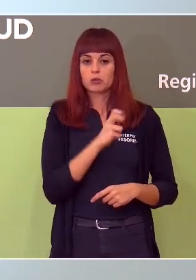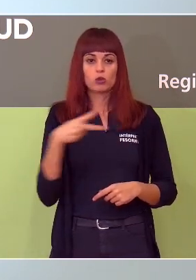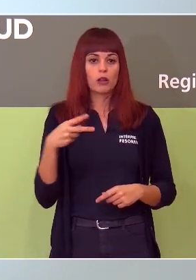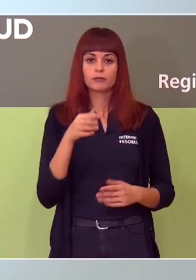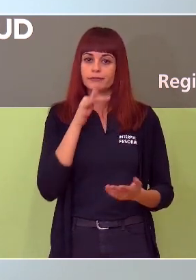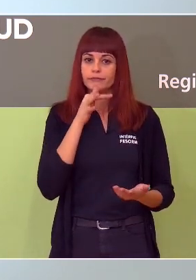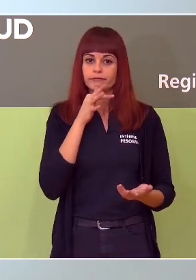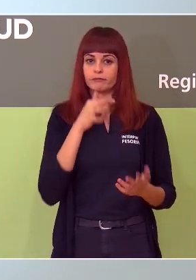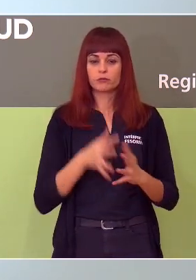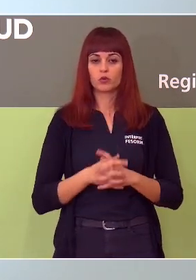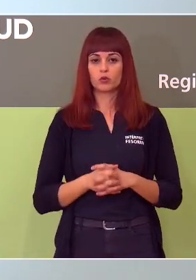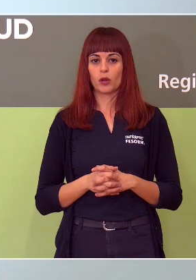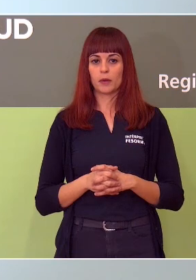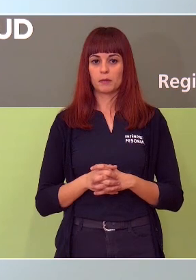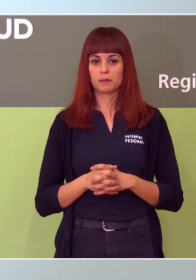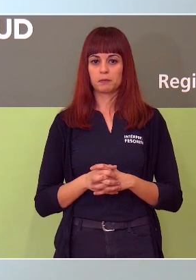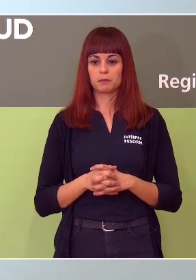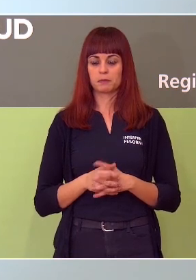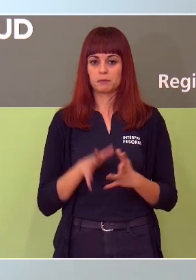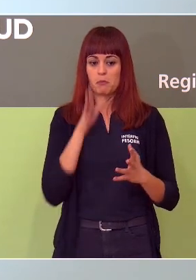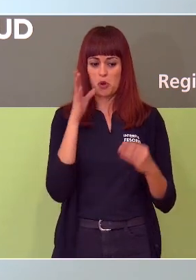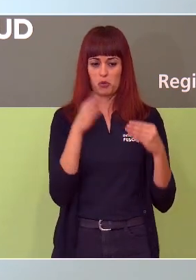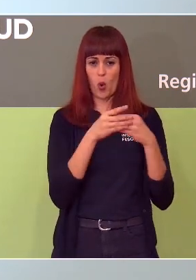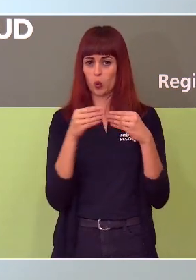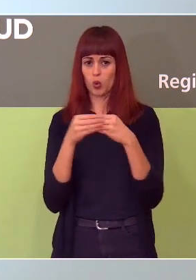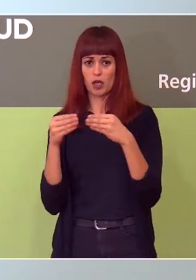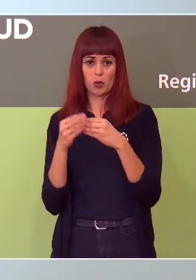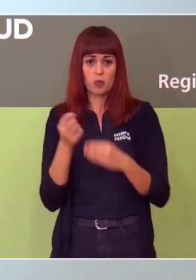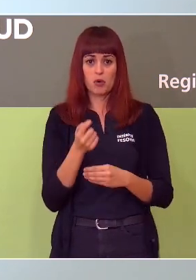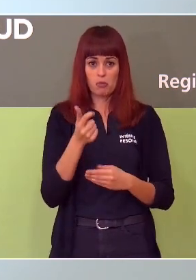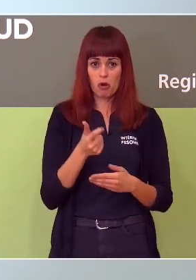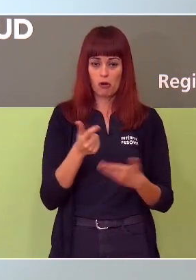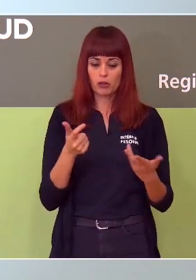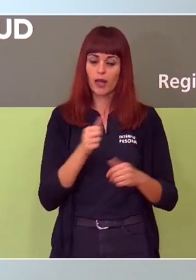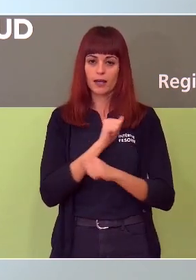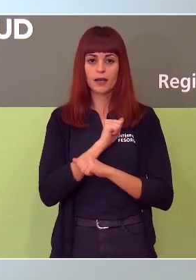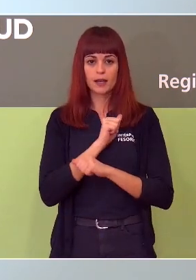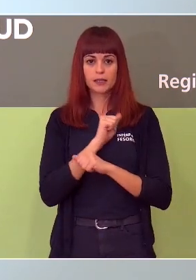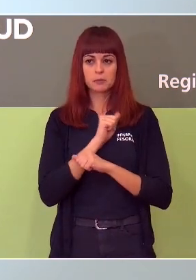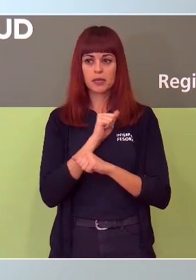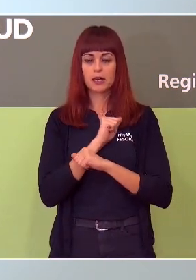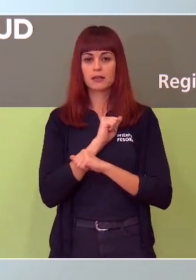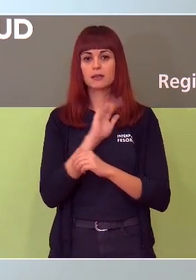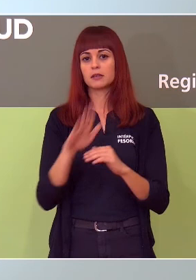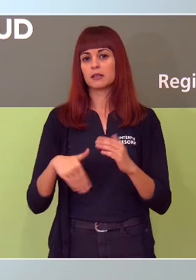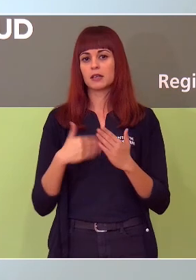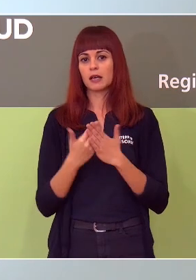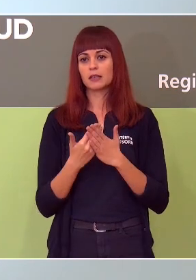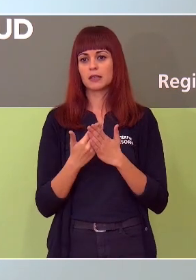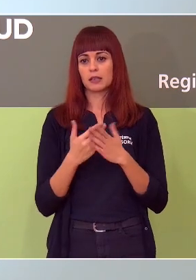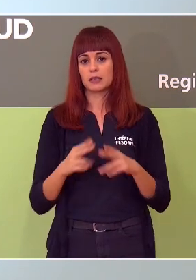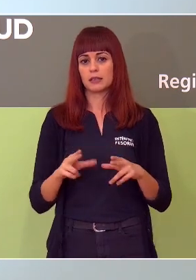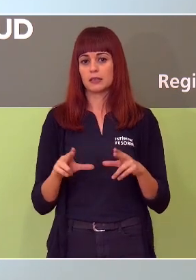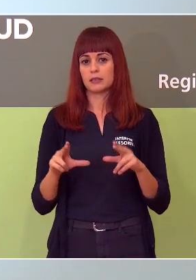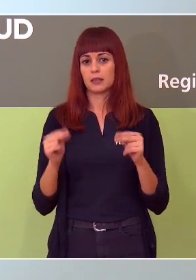menos así con pocos pacientes que habrán en cada sitio que entran dentro del ensayo. Hay que esperar a que se terminen los ensayos y se analicen.